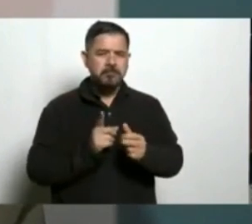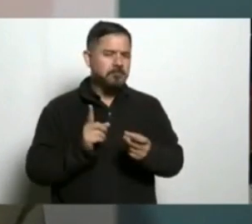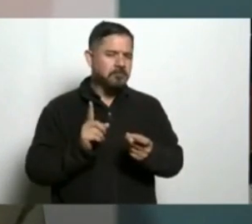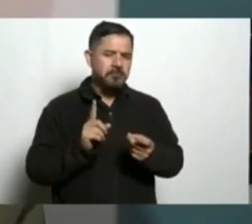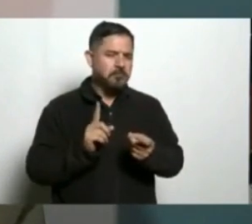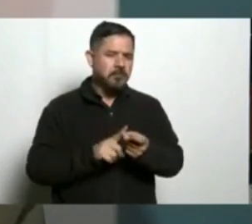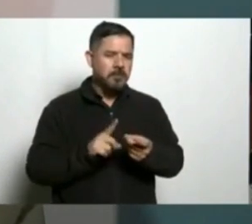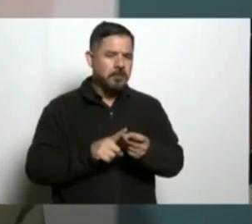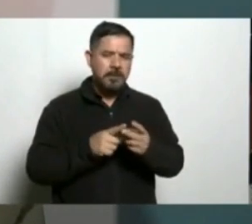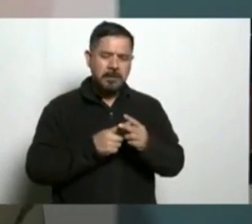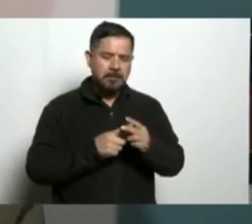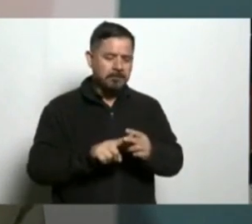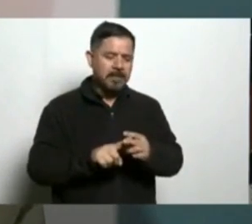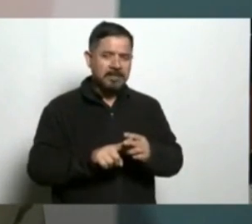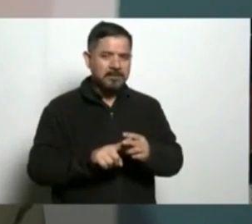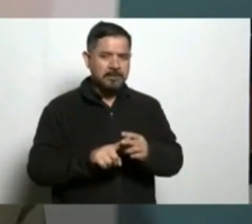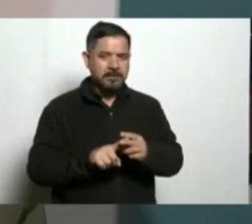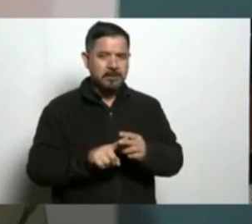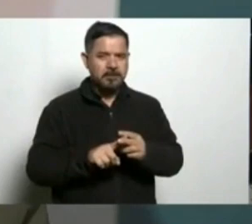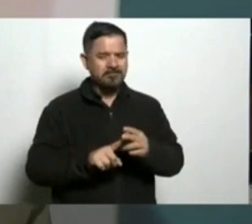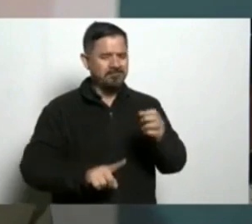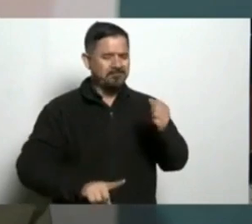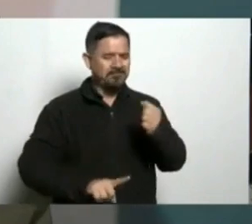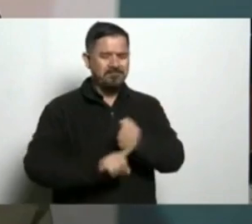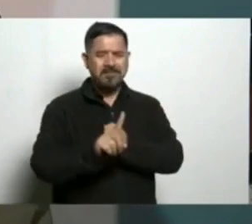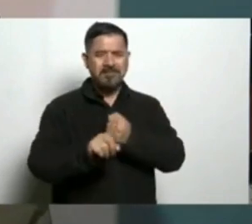ese estallido social